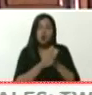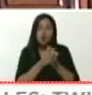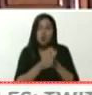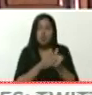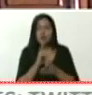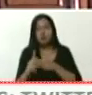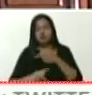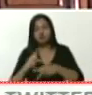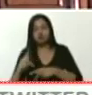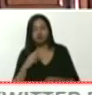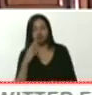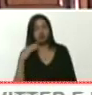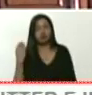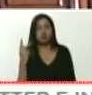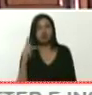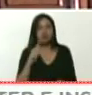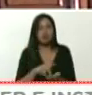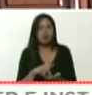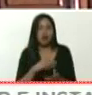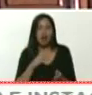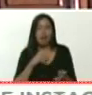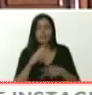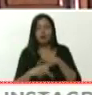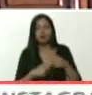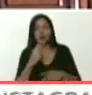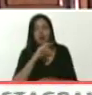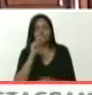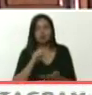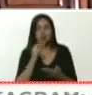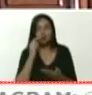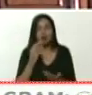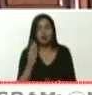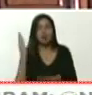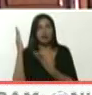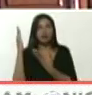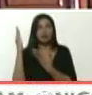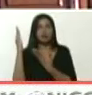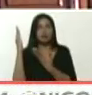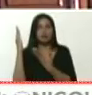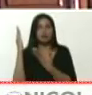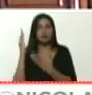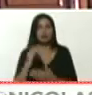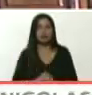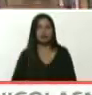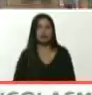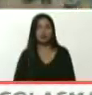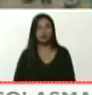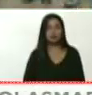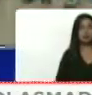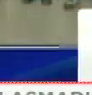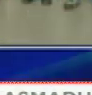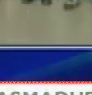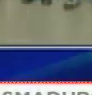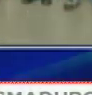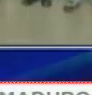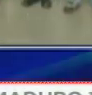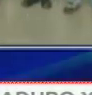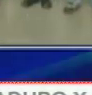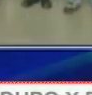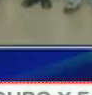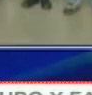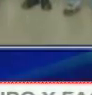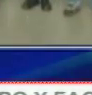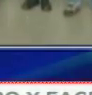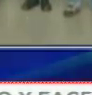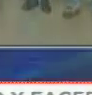dice presente en la producción nacional. Adelante, Pedro Infante. Bueno, saludos, presidente, y a todo el